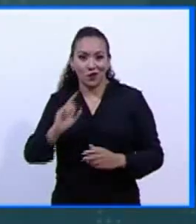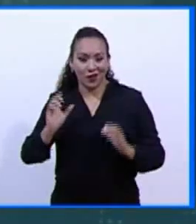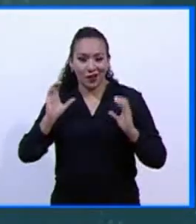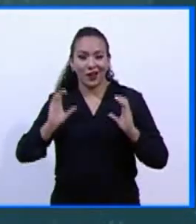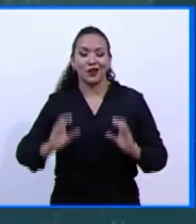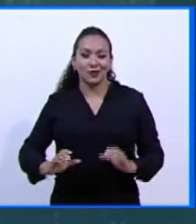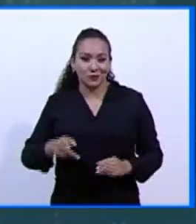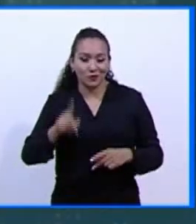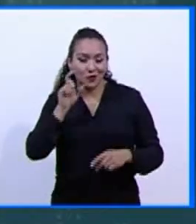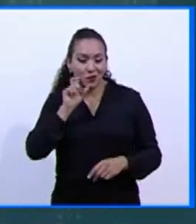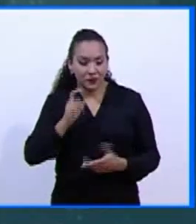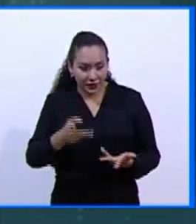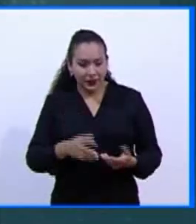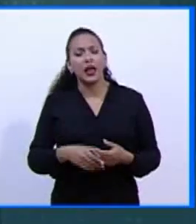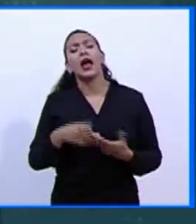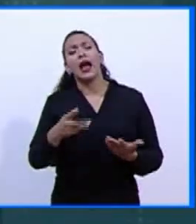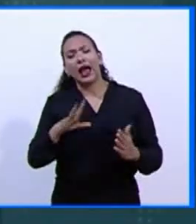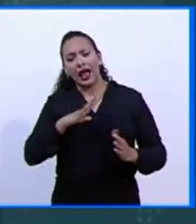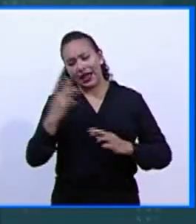revisión